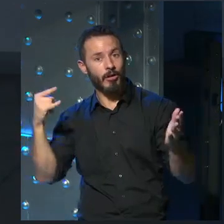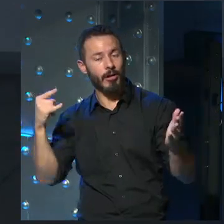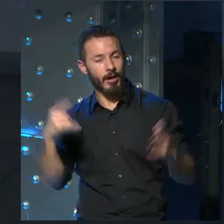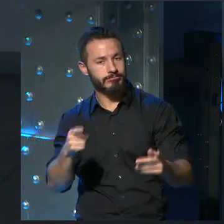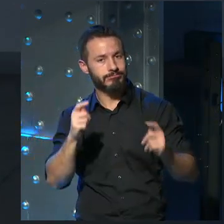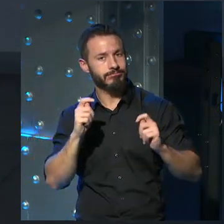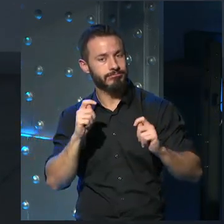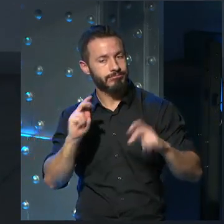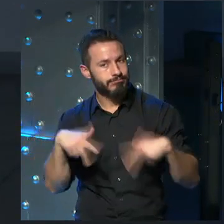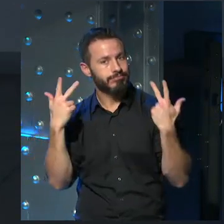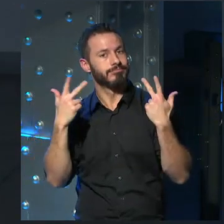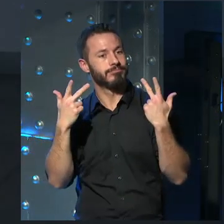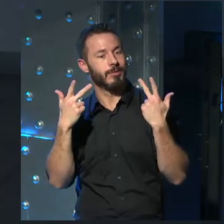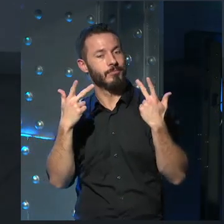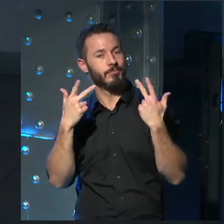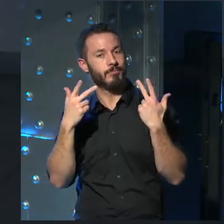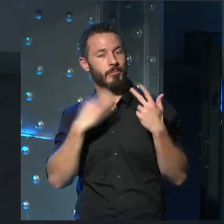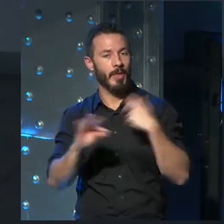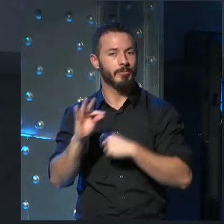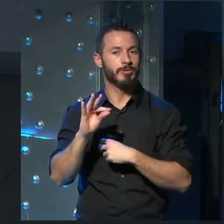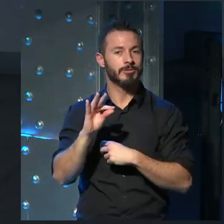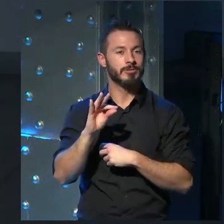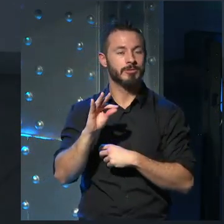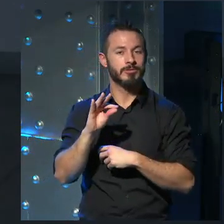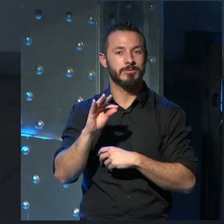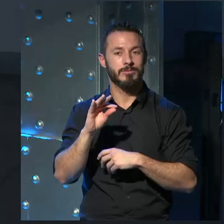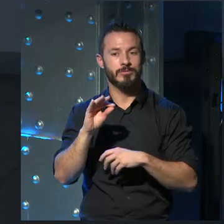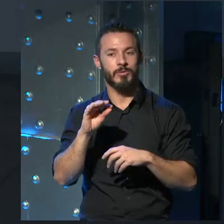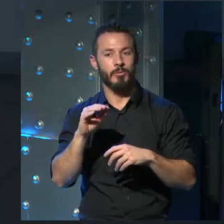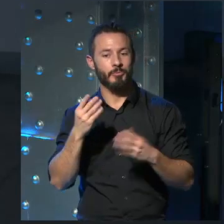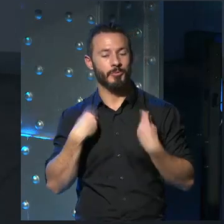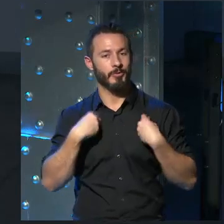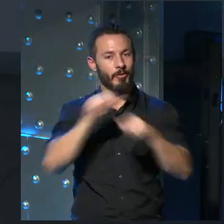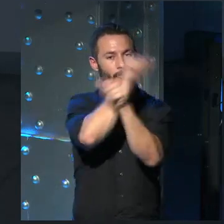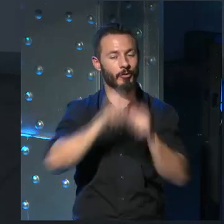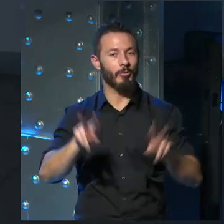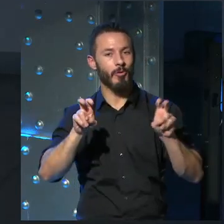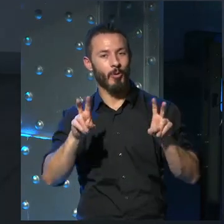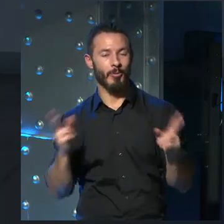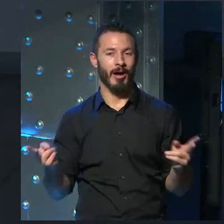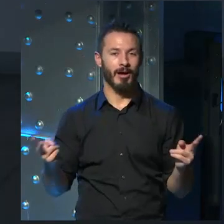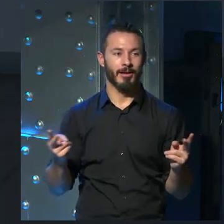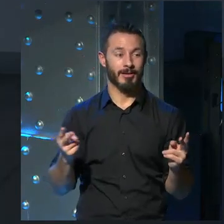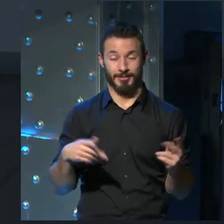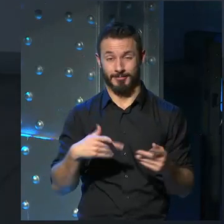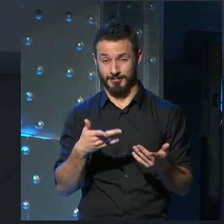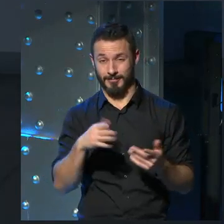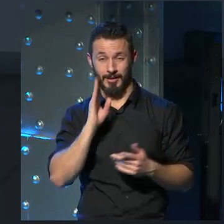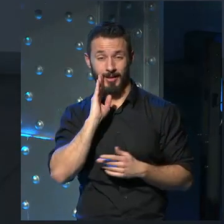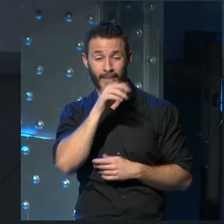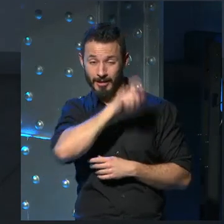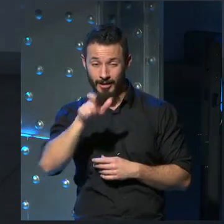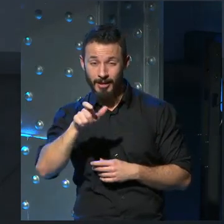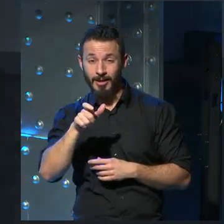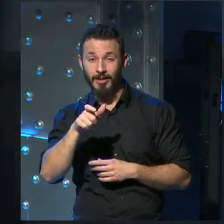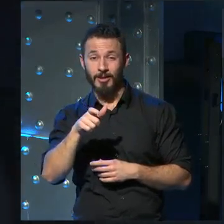permitir generar una nueva manera de vivir en la que, como decía, el ciudadano va a ser capaz